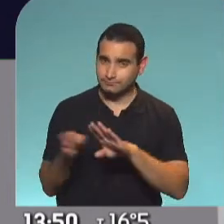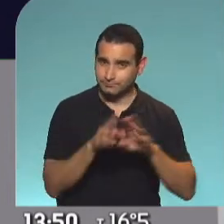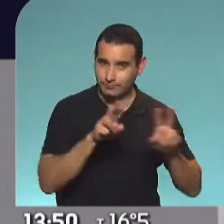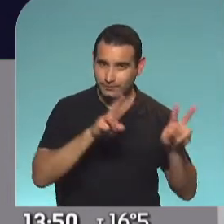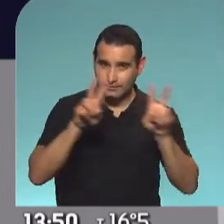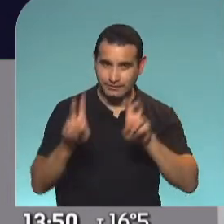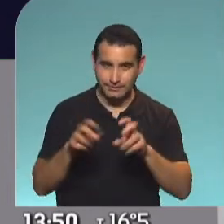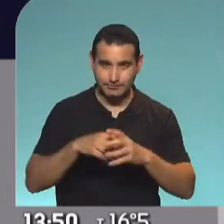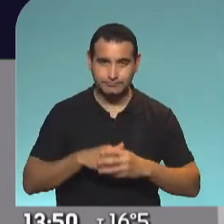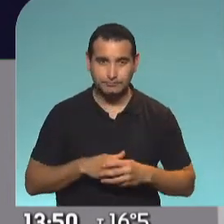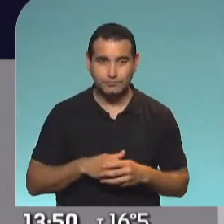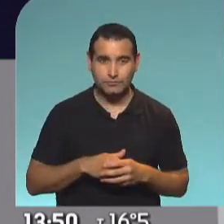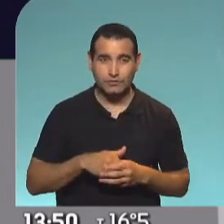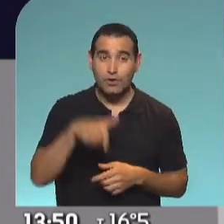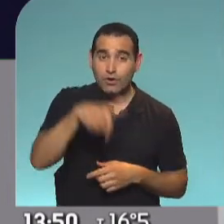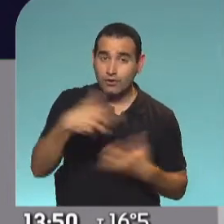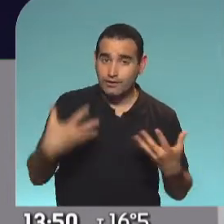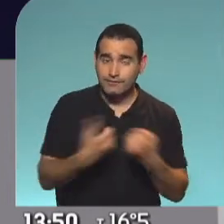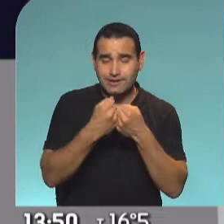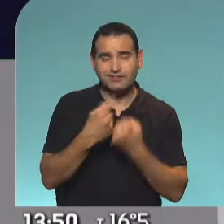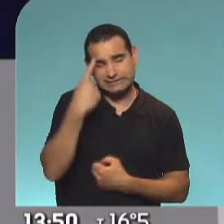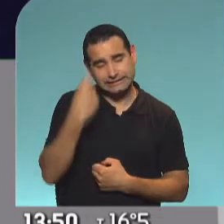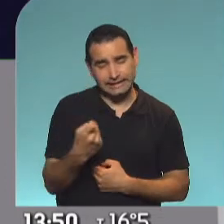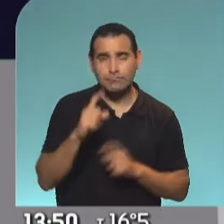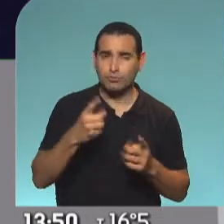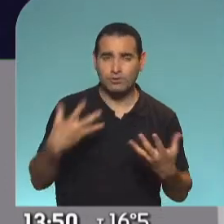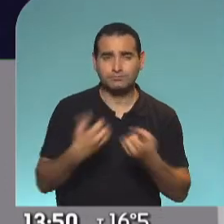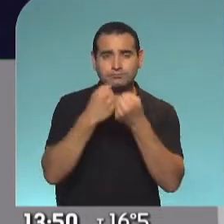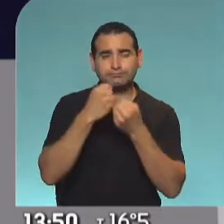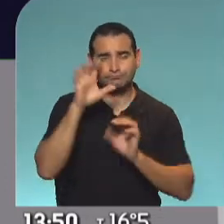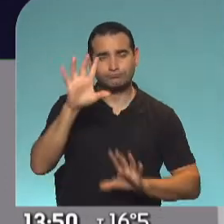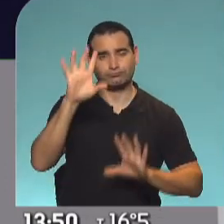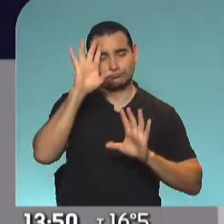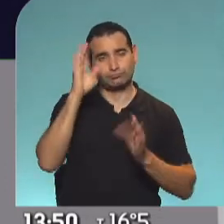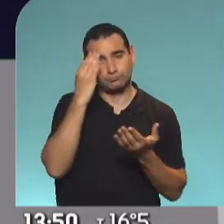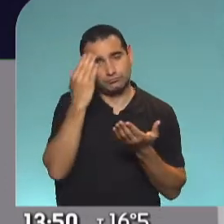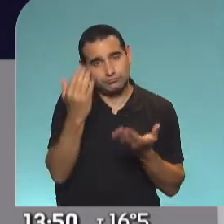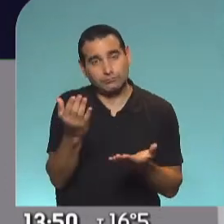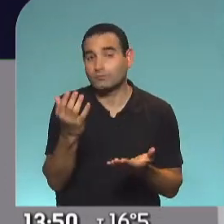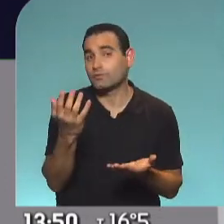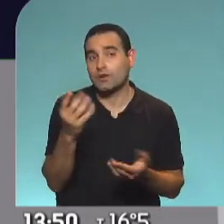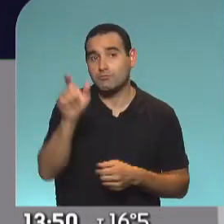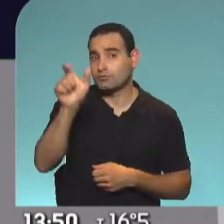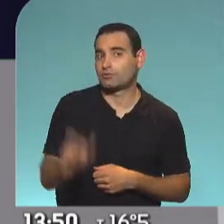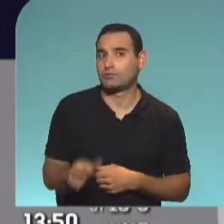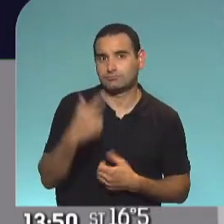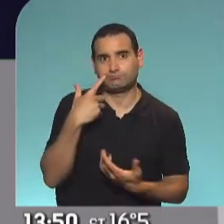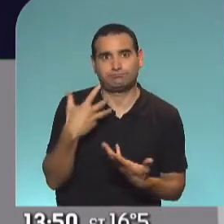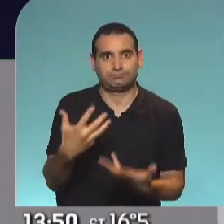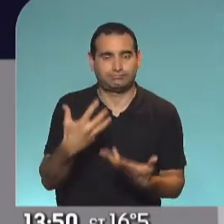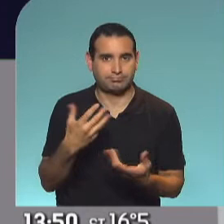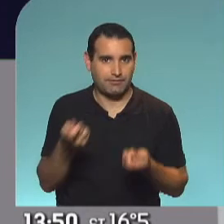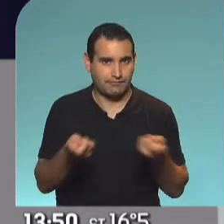porque hoy tenemos un aniversario, un triste aniversario, pero que recuerda y honra a una de las figuras de la movida